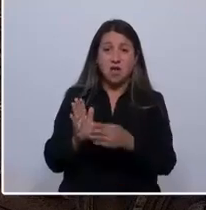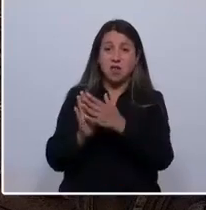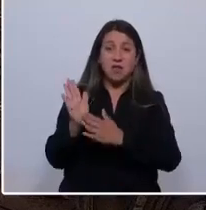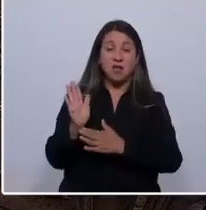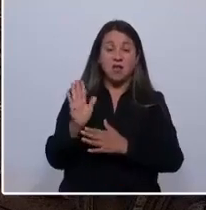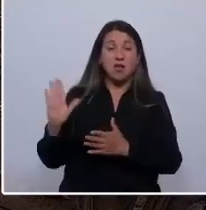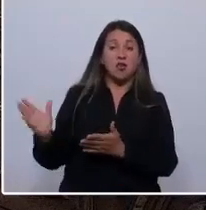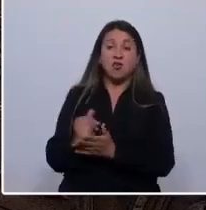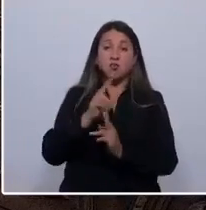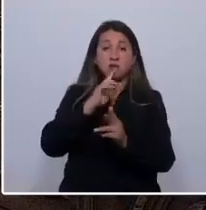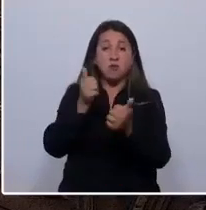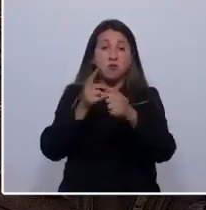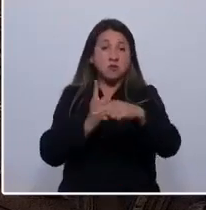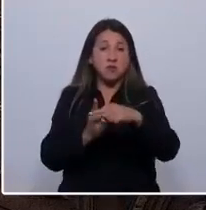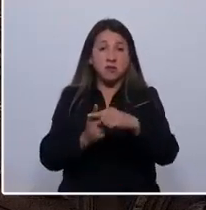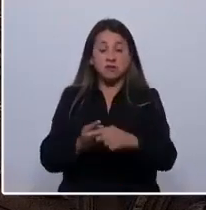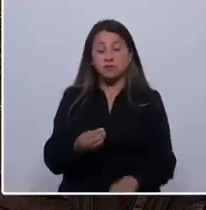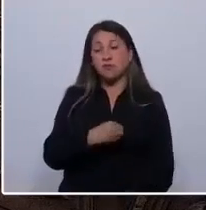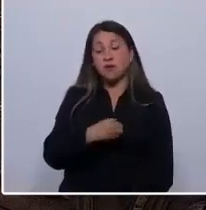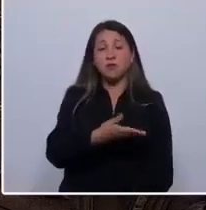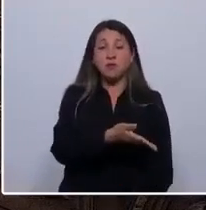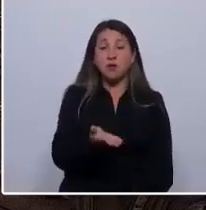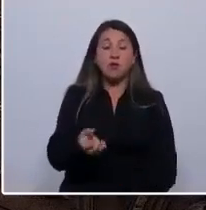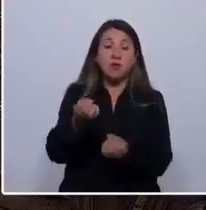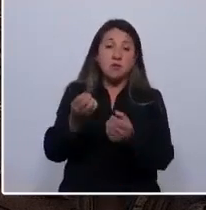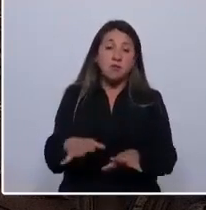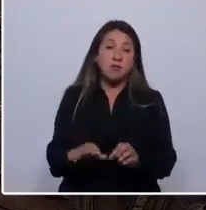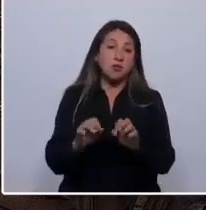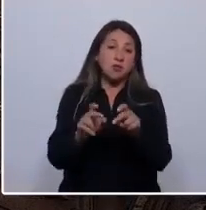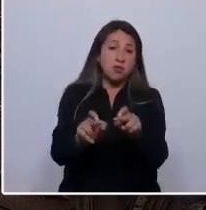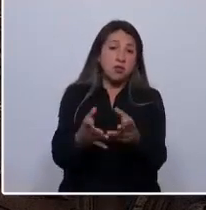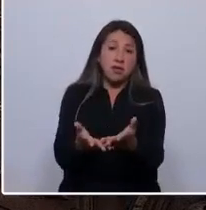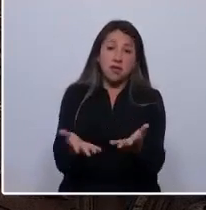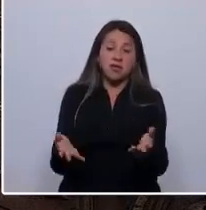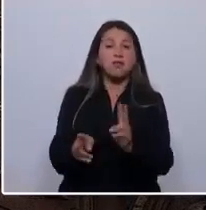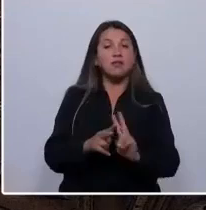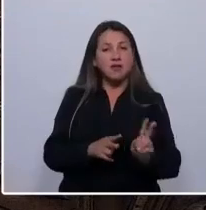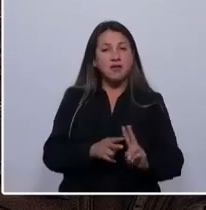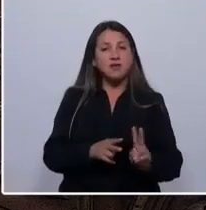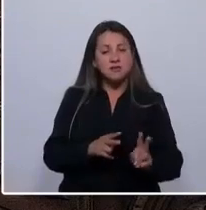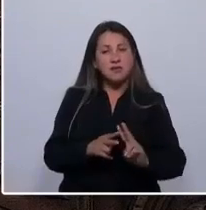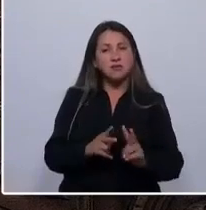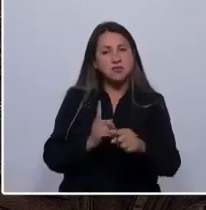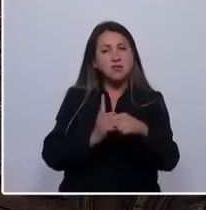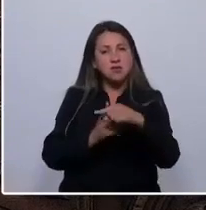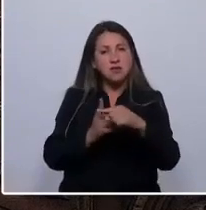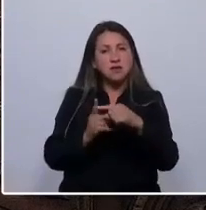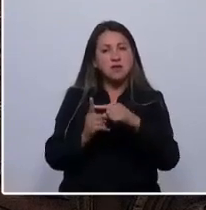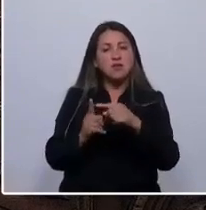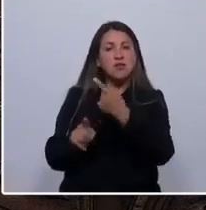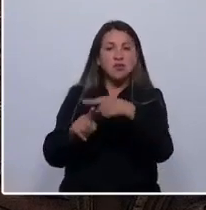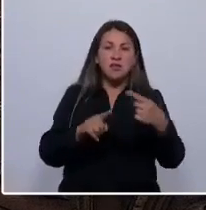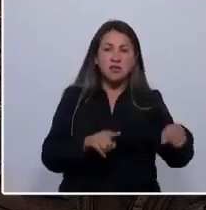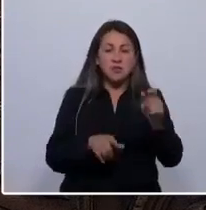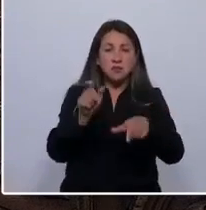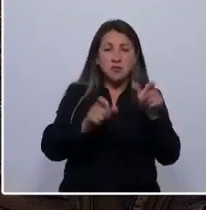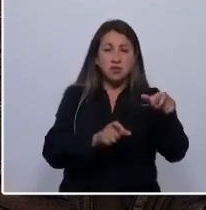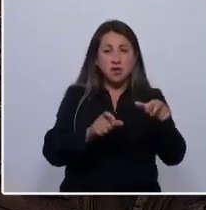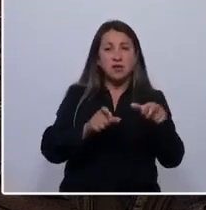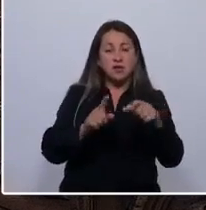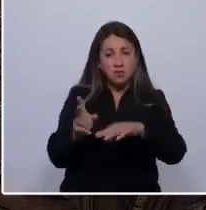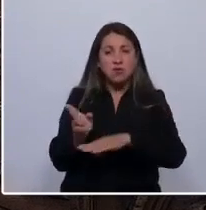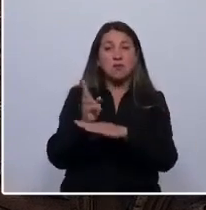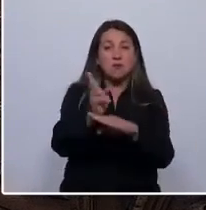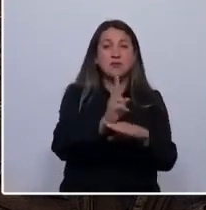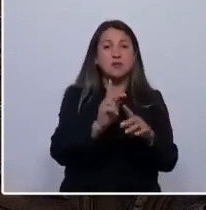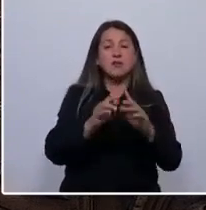germinar, lo sentiré por ellos que se perdieron la oportunidad de hacer germinar aquella biodiversidad que nos representa